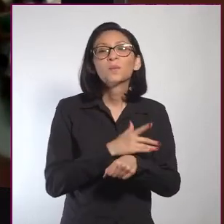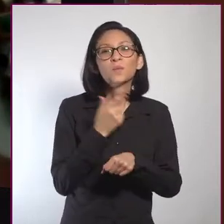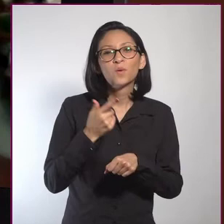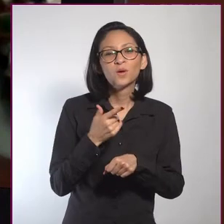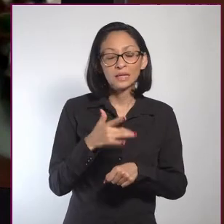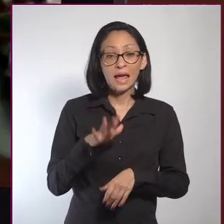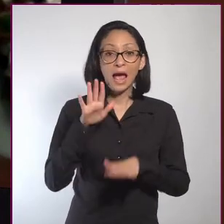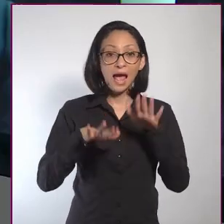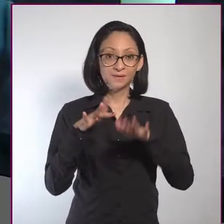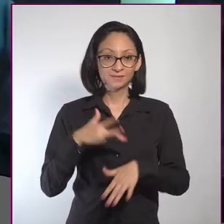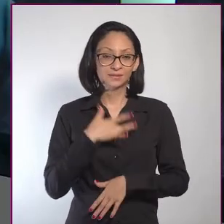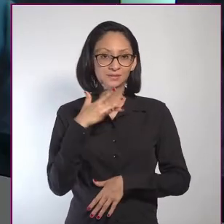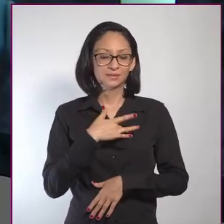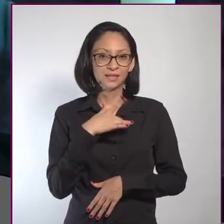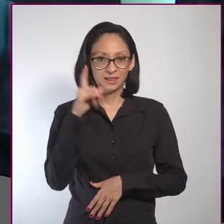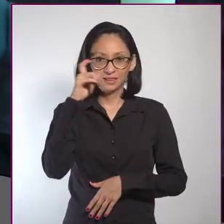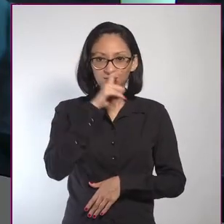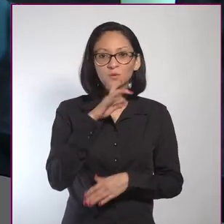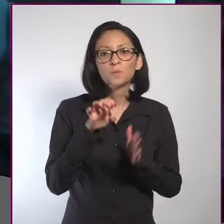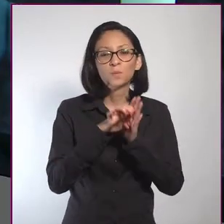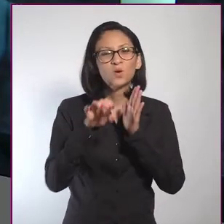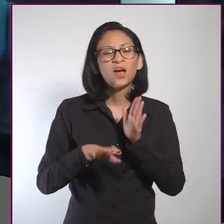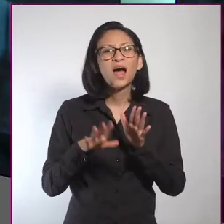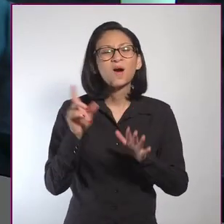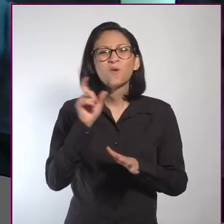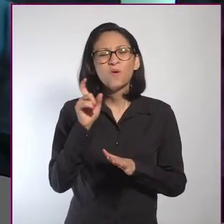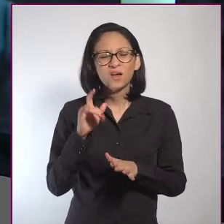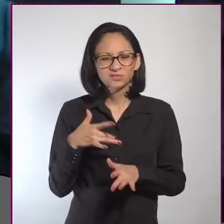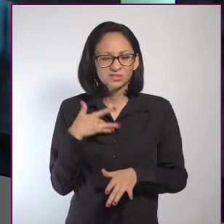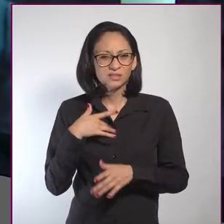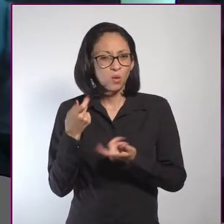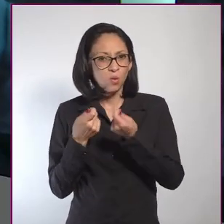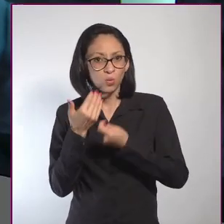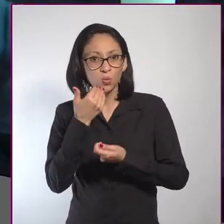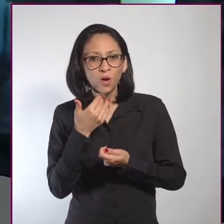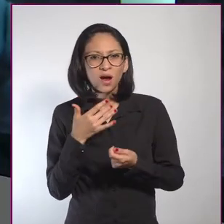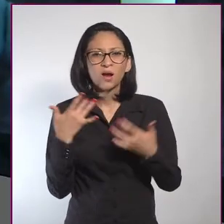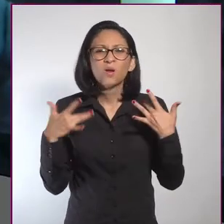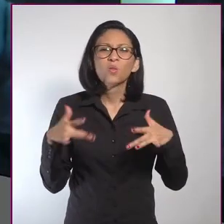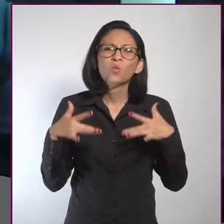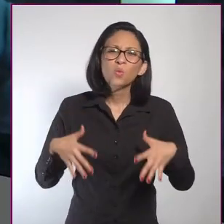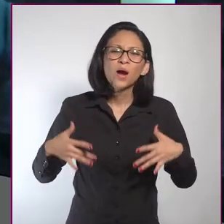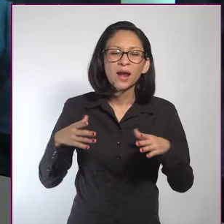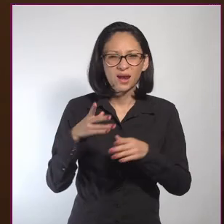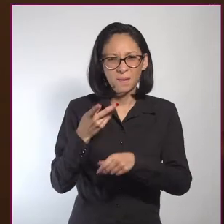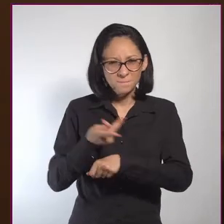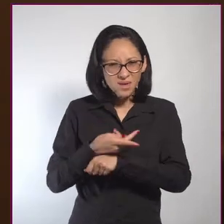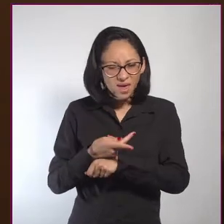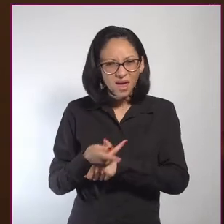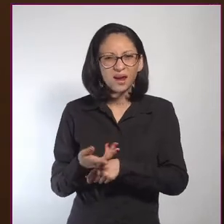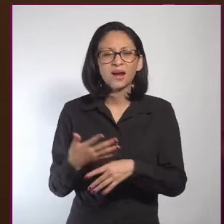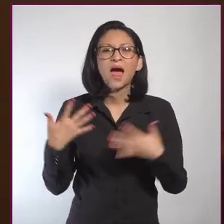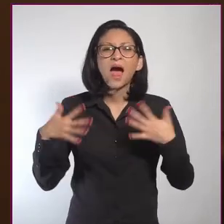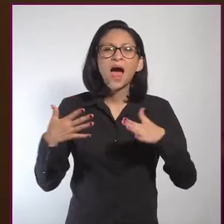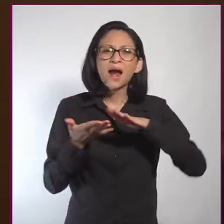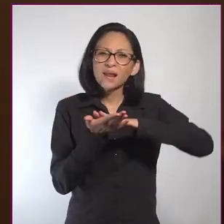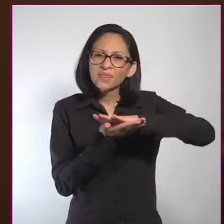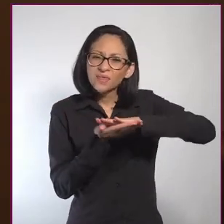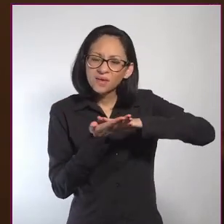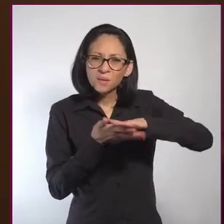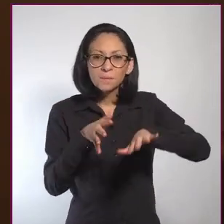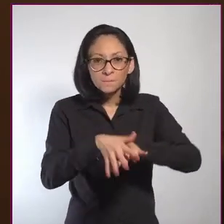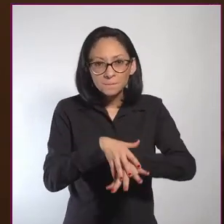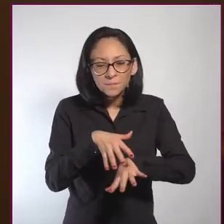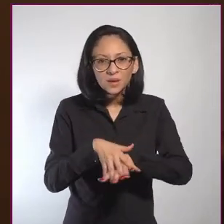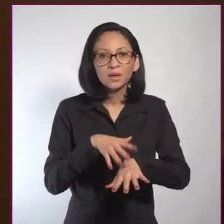las complicaciones. Ardor en las piernas, calambres, hormigueo en la planta de los pies, sensación de ardor